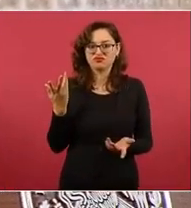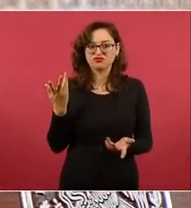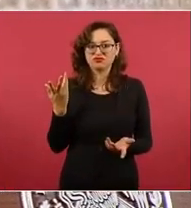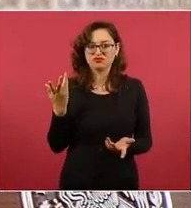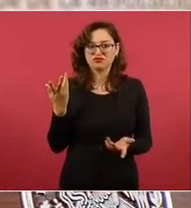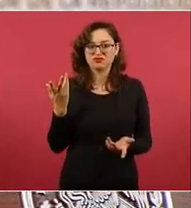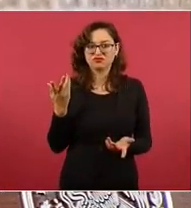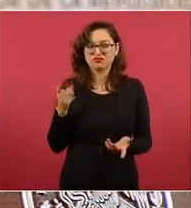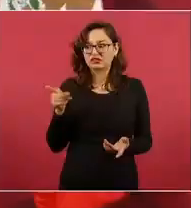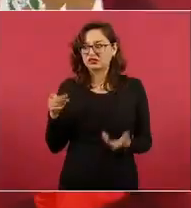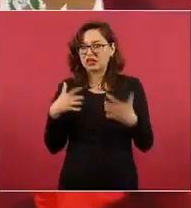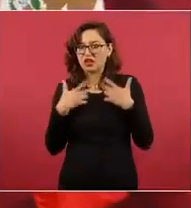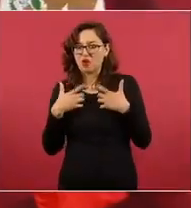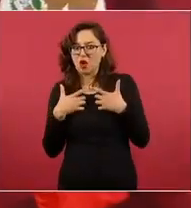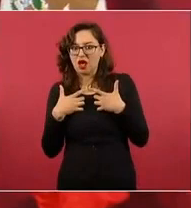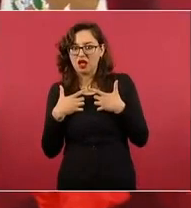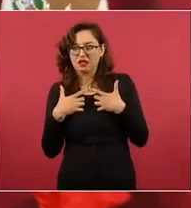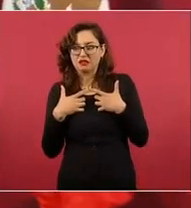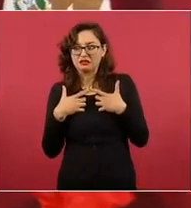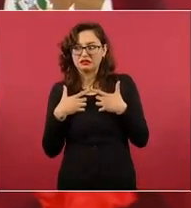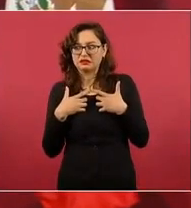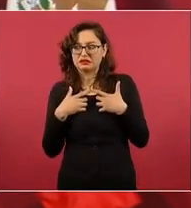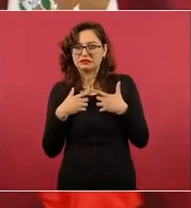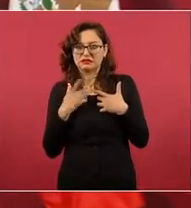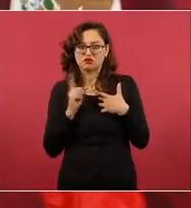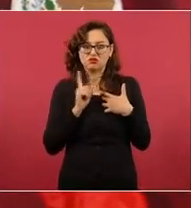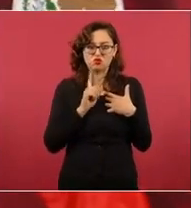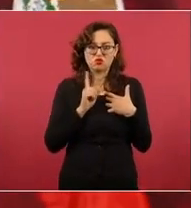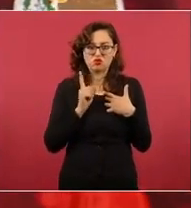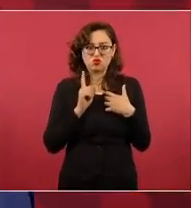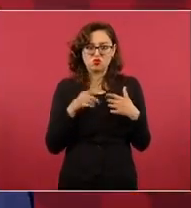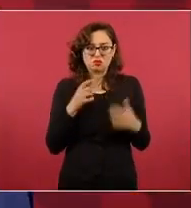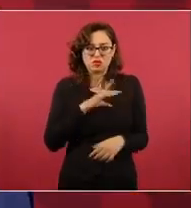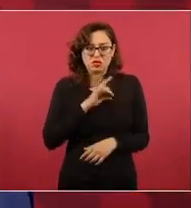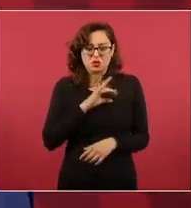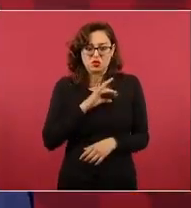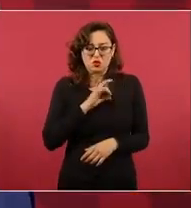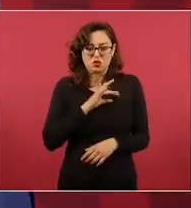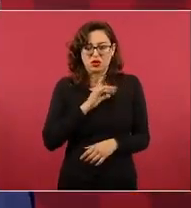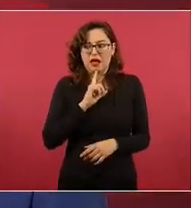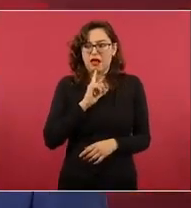Porque se van a enojar los conservadores. Ay, nanita.